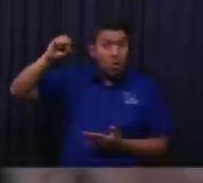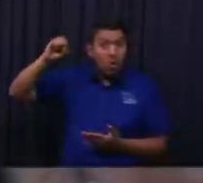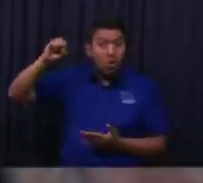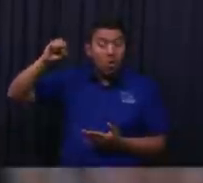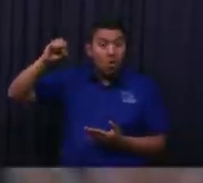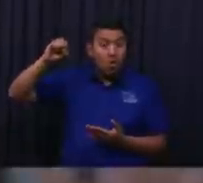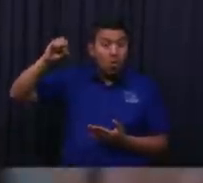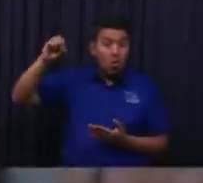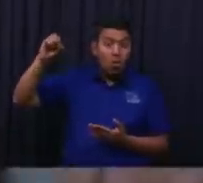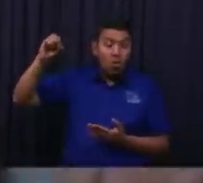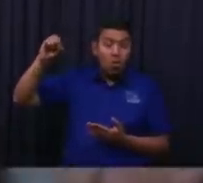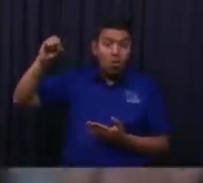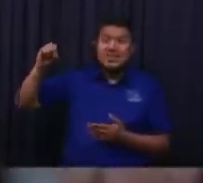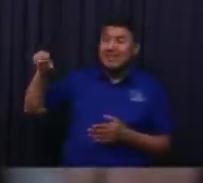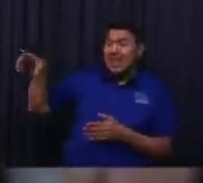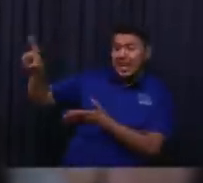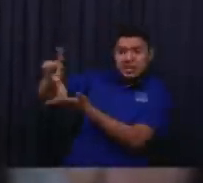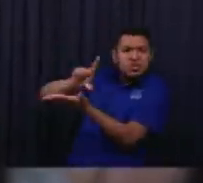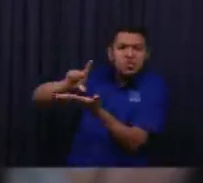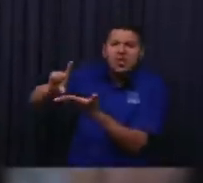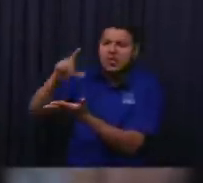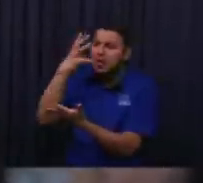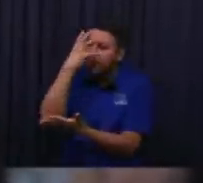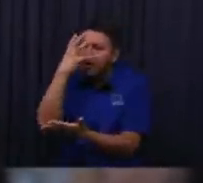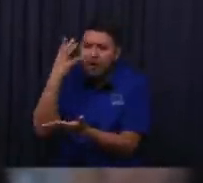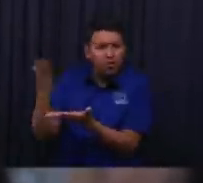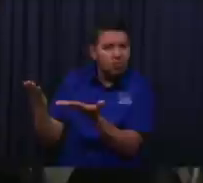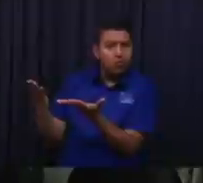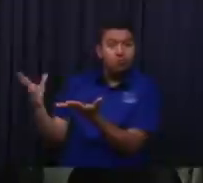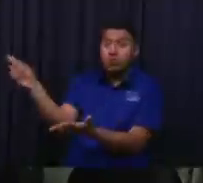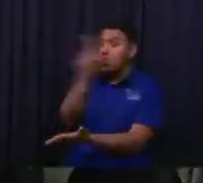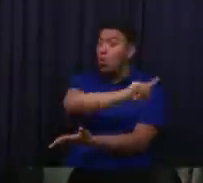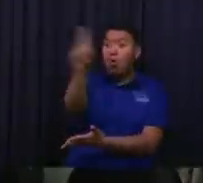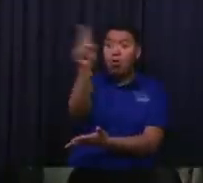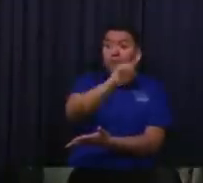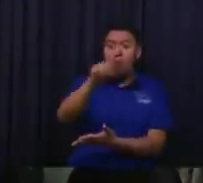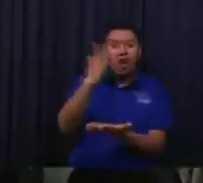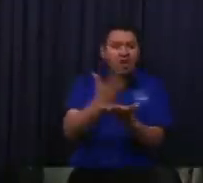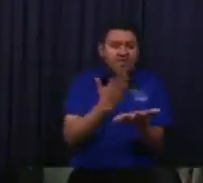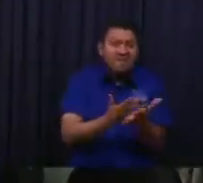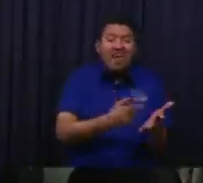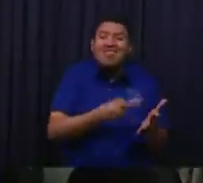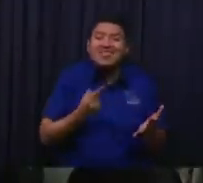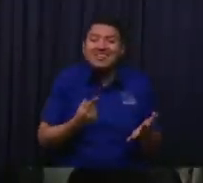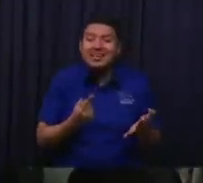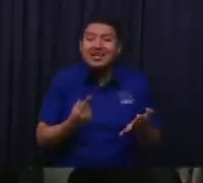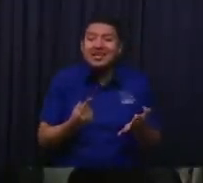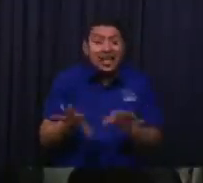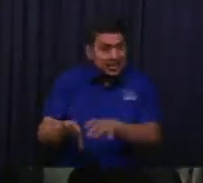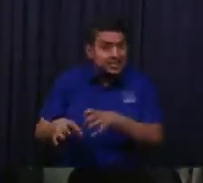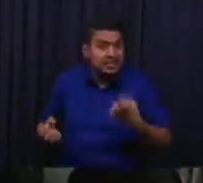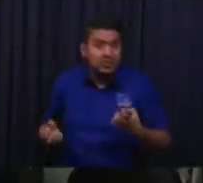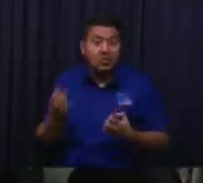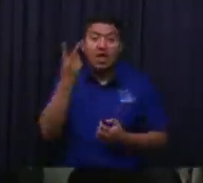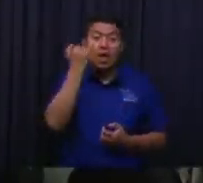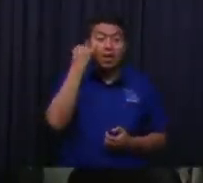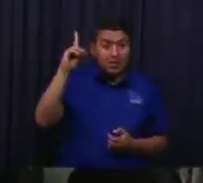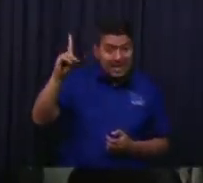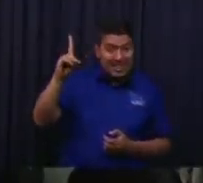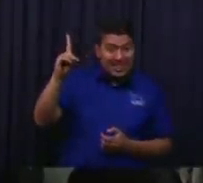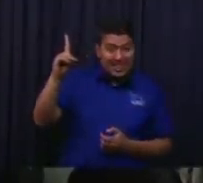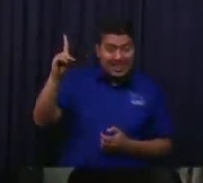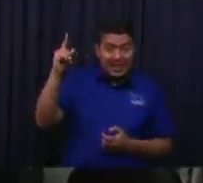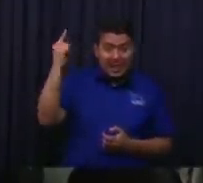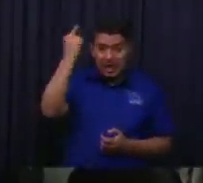Sodoma? De ninguna manera, porque la Biblia sí dice que hay una vid que es la vid de Sodoma.